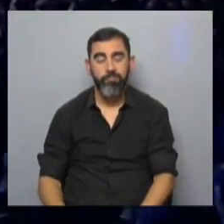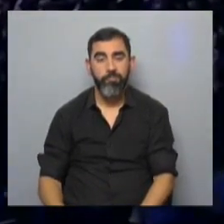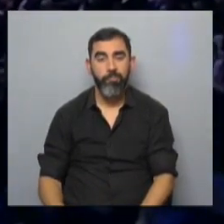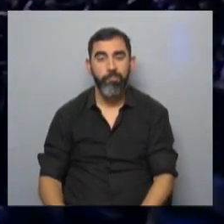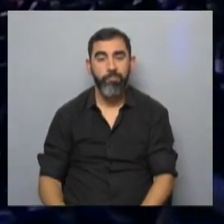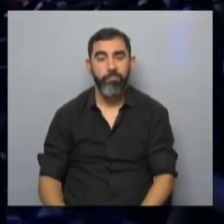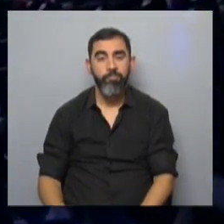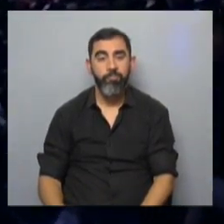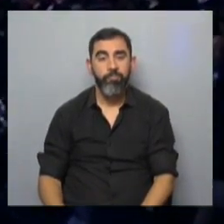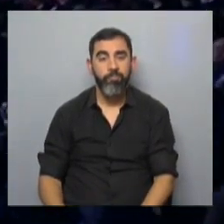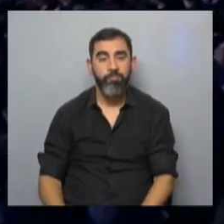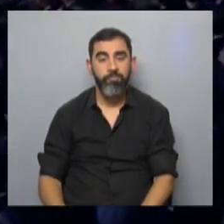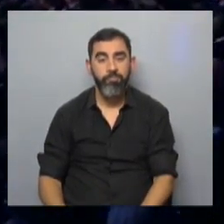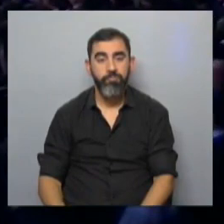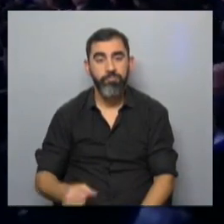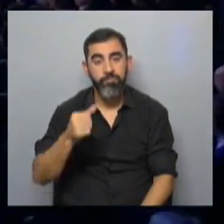United States.